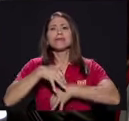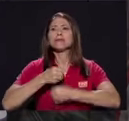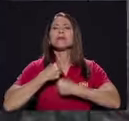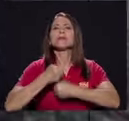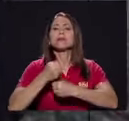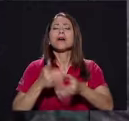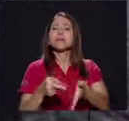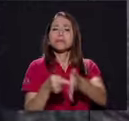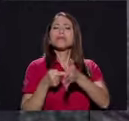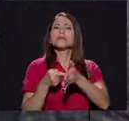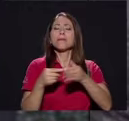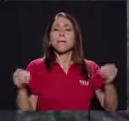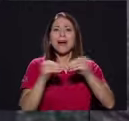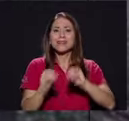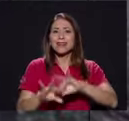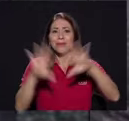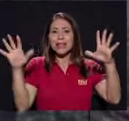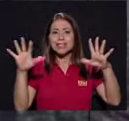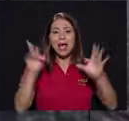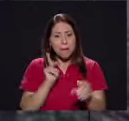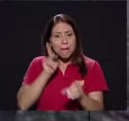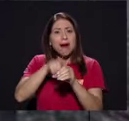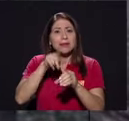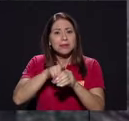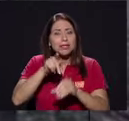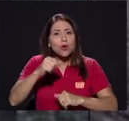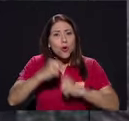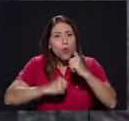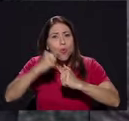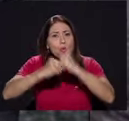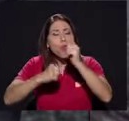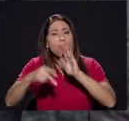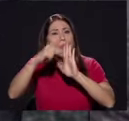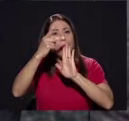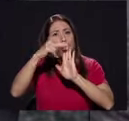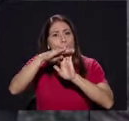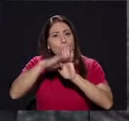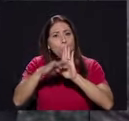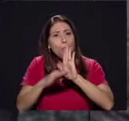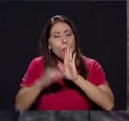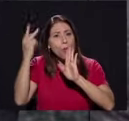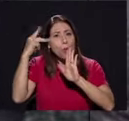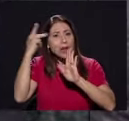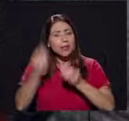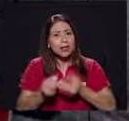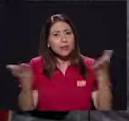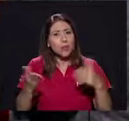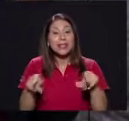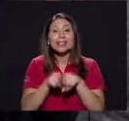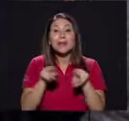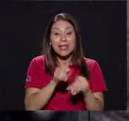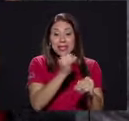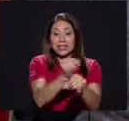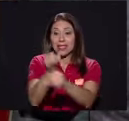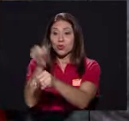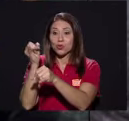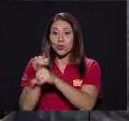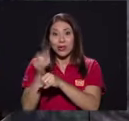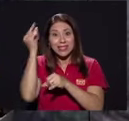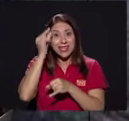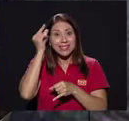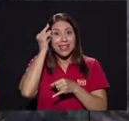transparencia, pidiendo más participación en la construcción de las políticas públicas y pidiendo también colaboración entre las instituciones